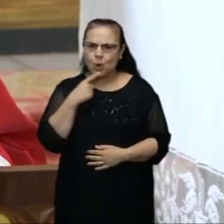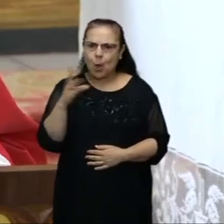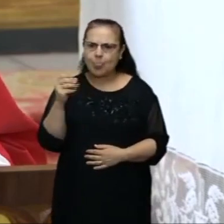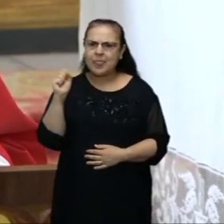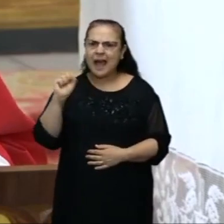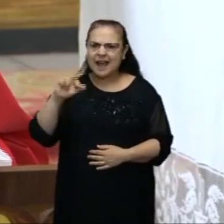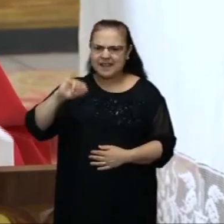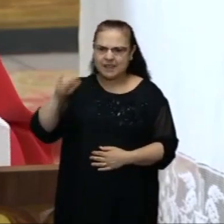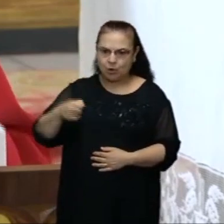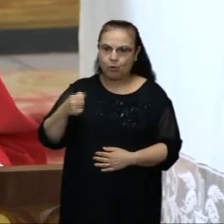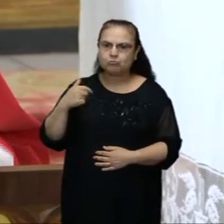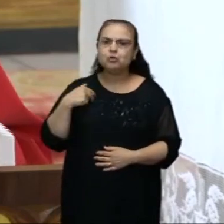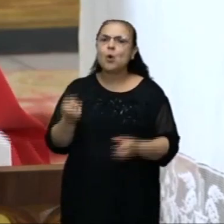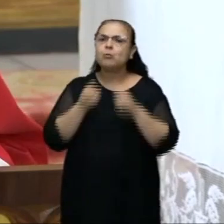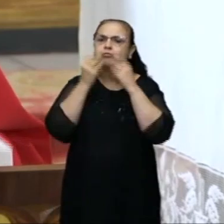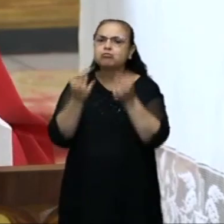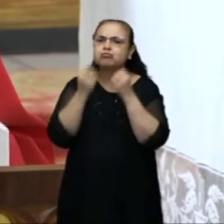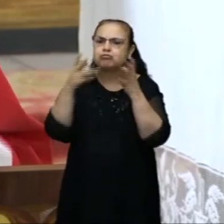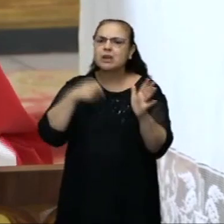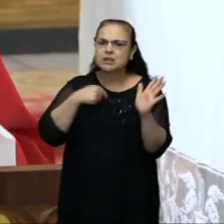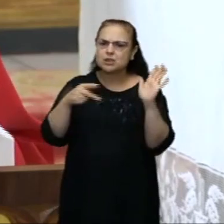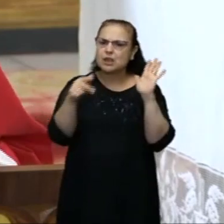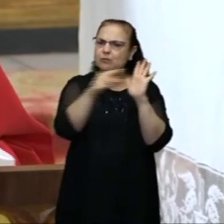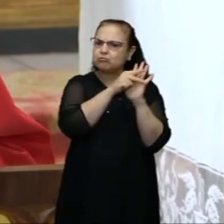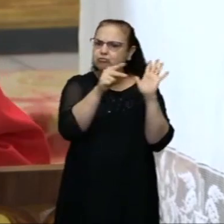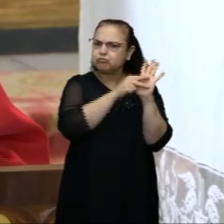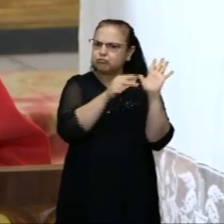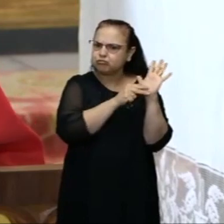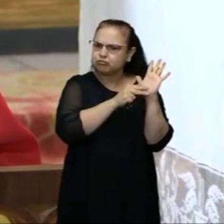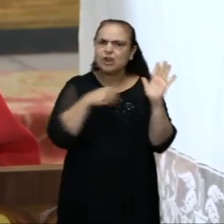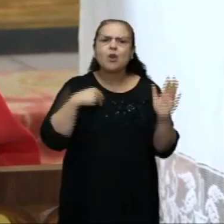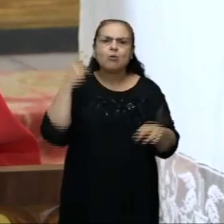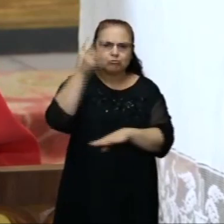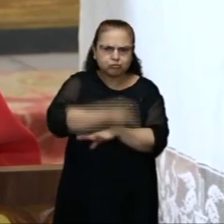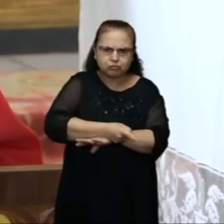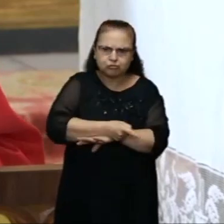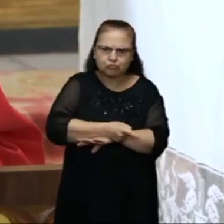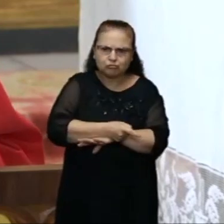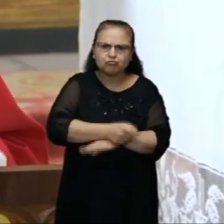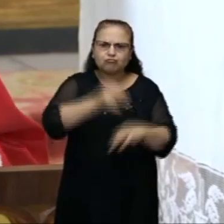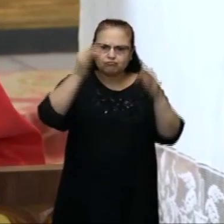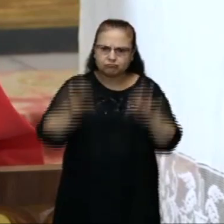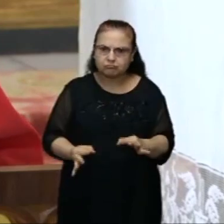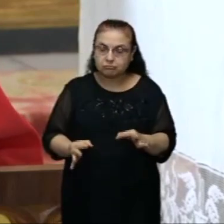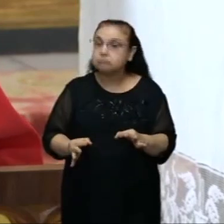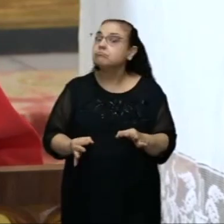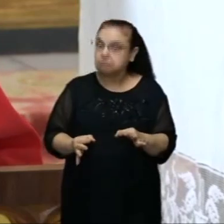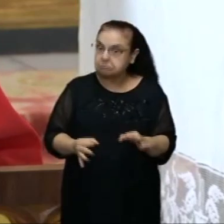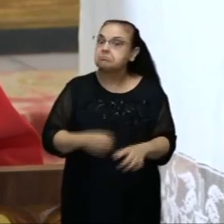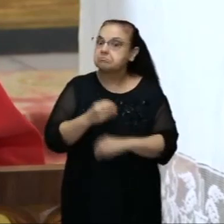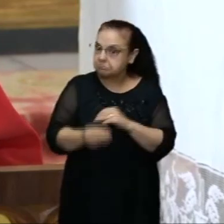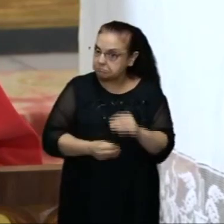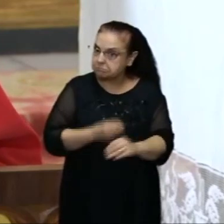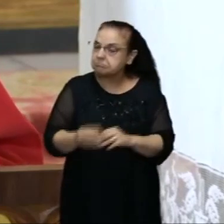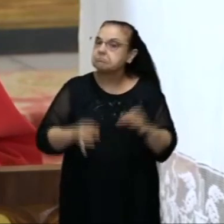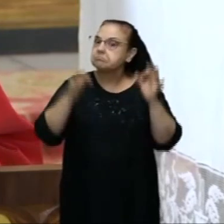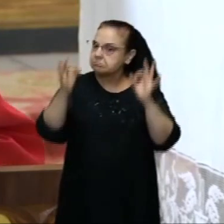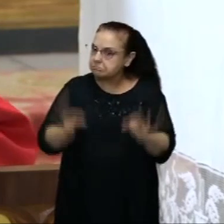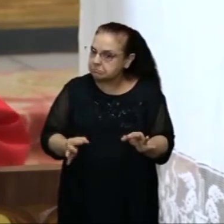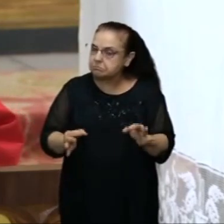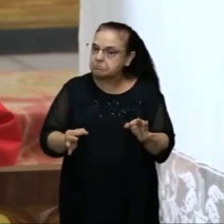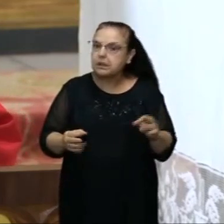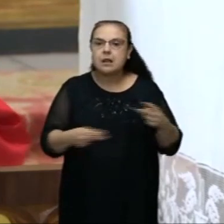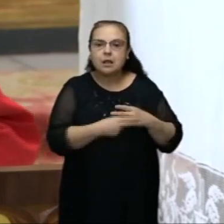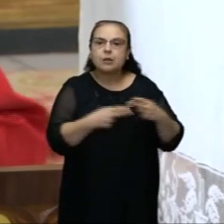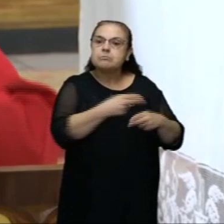este decreto y quiero que sea ejecutado al pie de la letra. Y así se hace. Es la reconstrucción